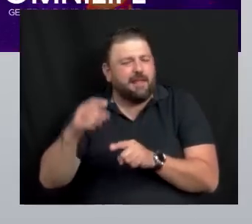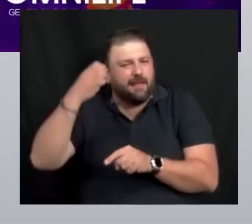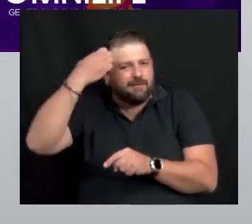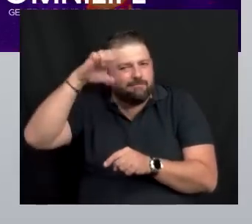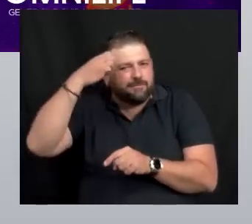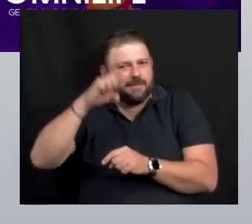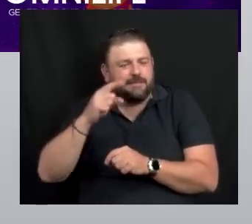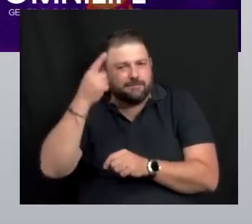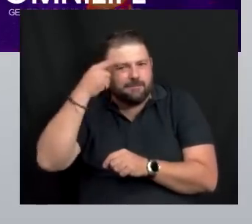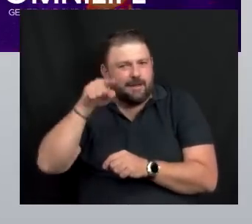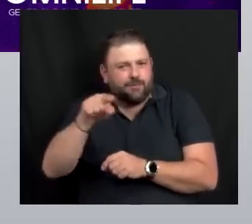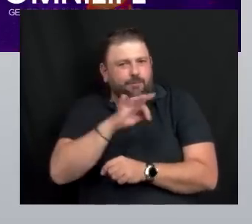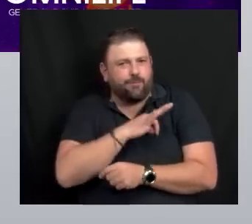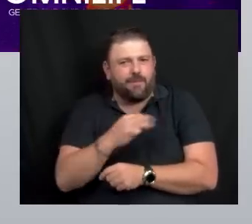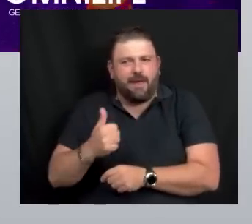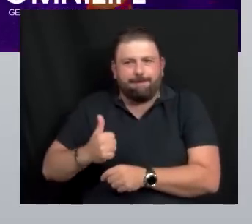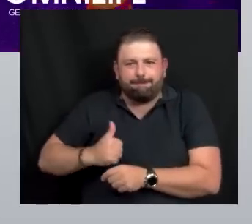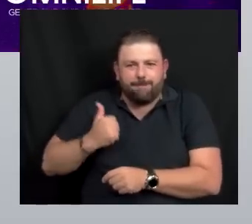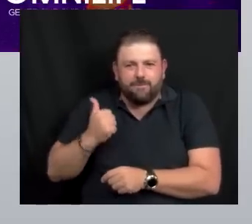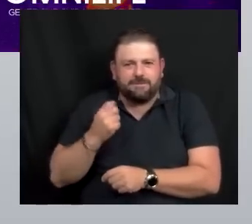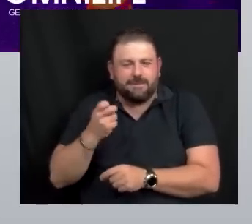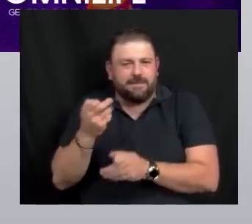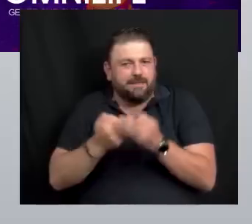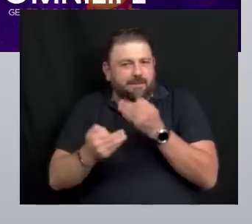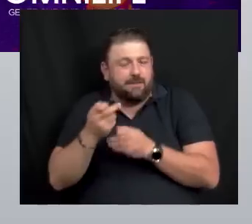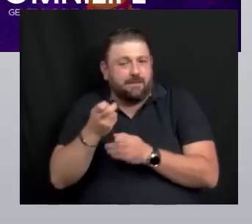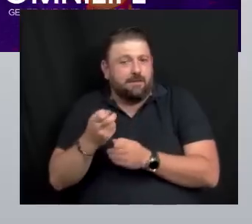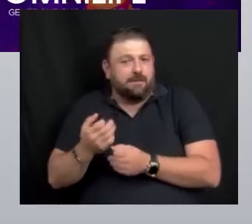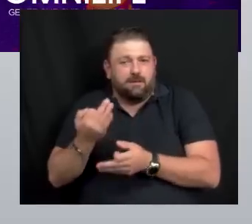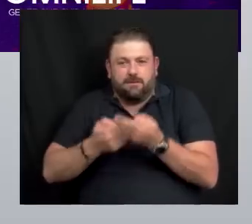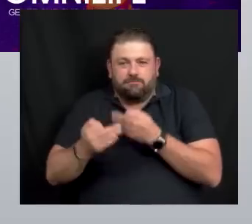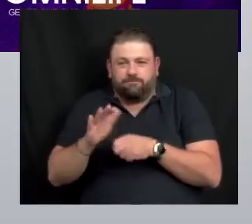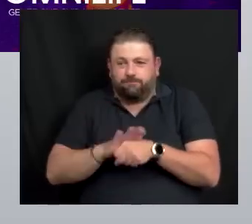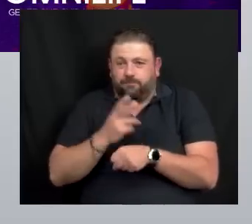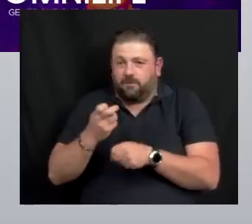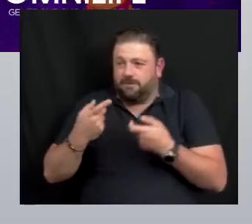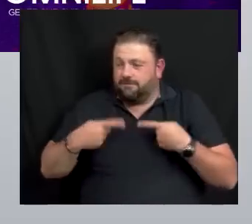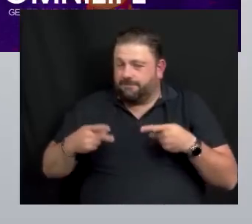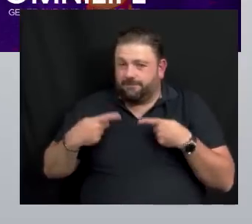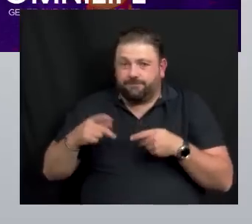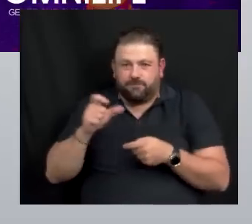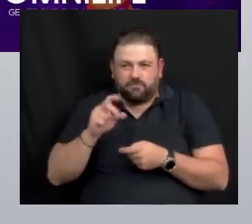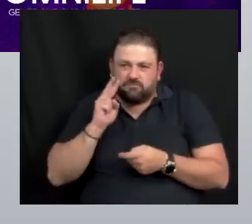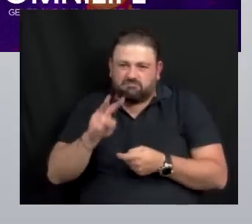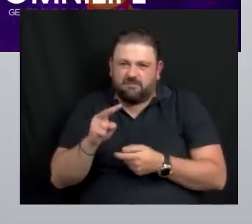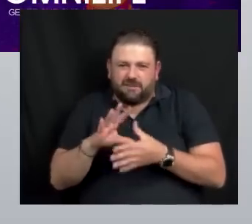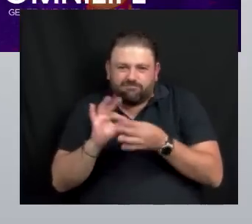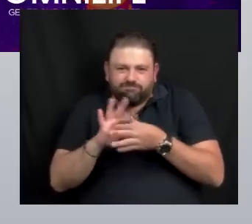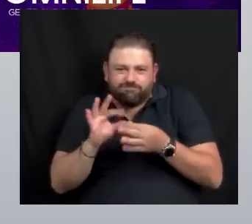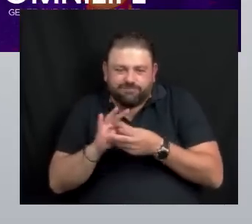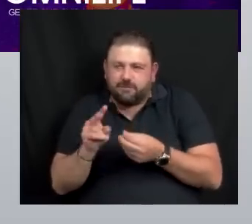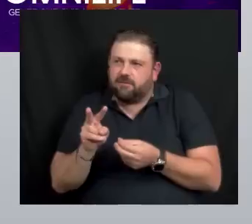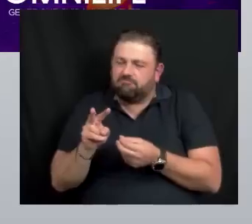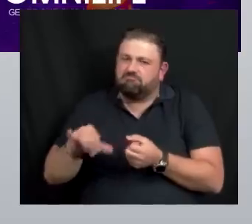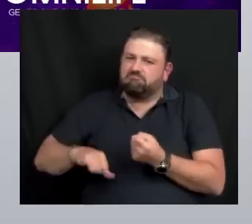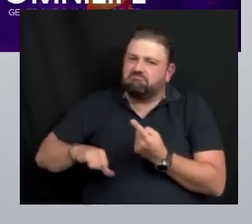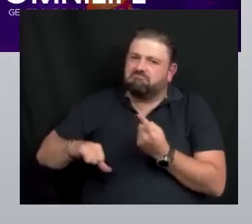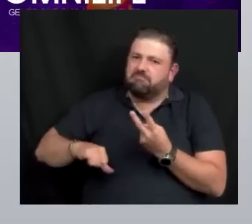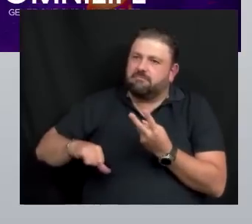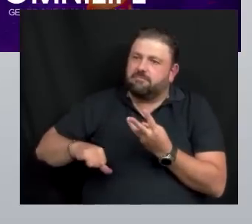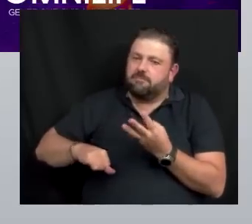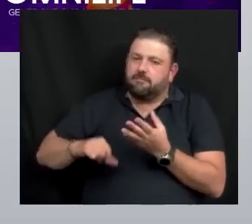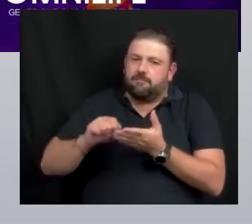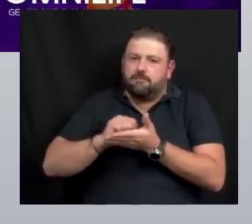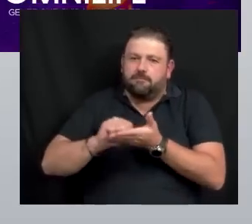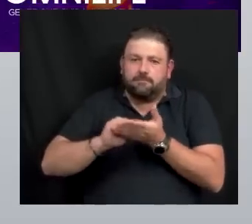¿sí? Que quieres quedártelos porque en ese momento te movieron todas esas fibras y dijiste, esto es con lo que yo me identifico, esto